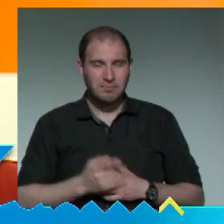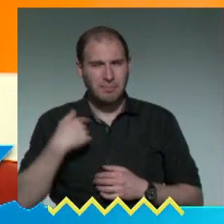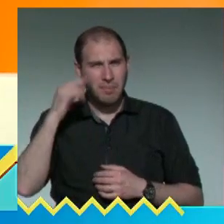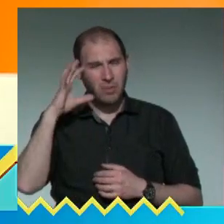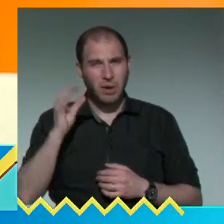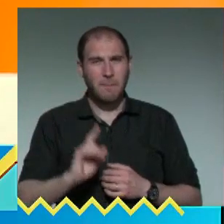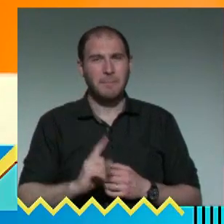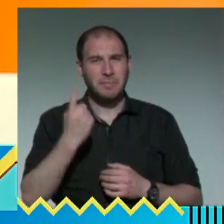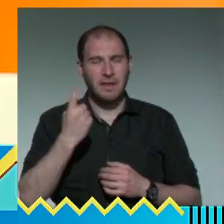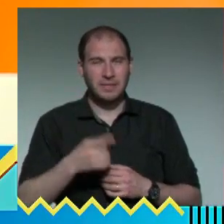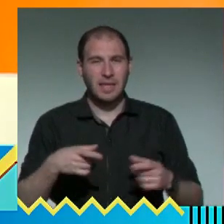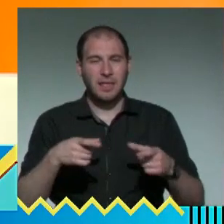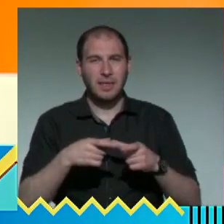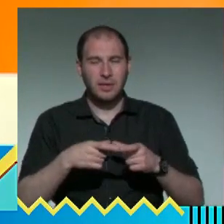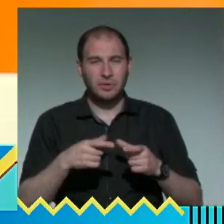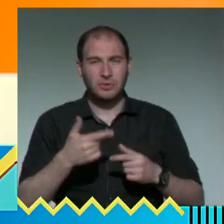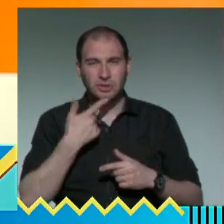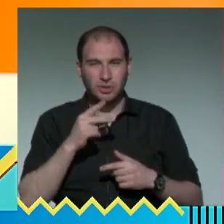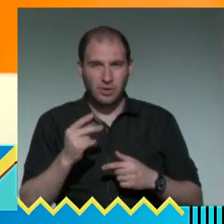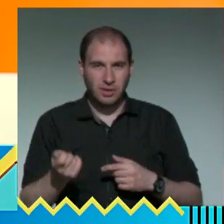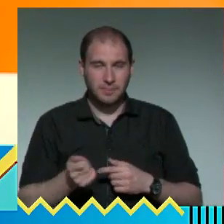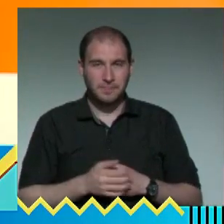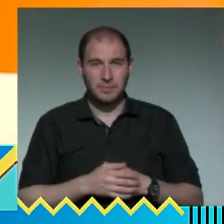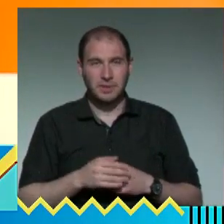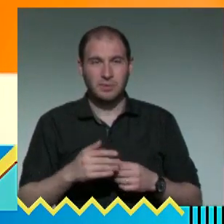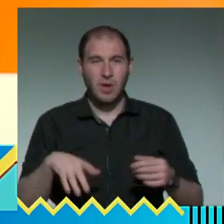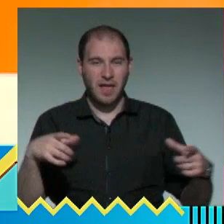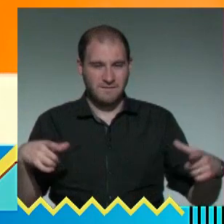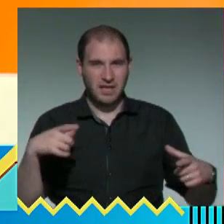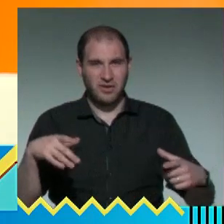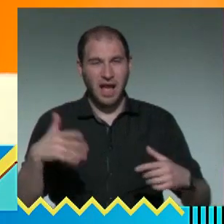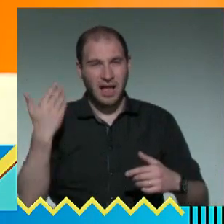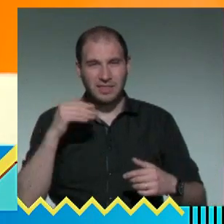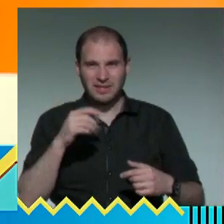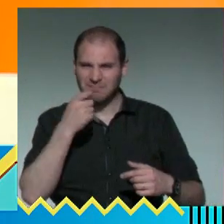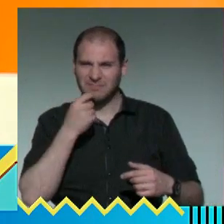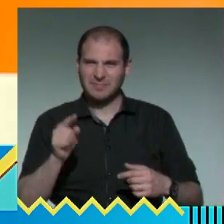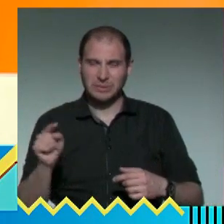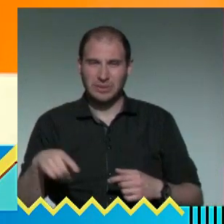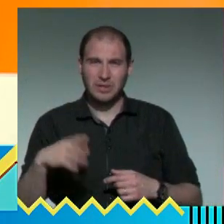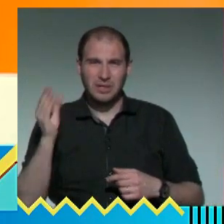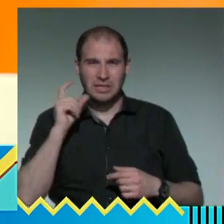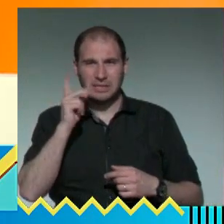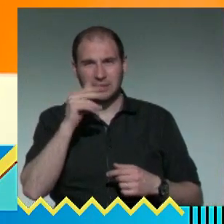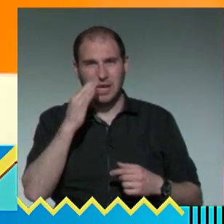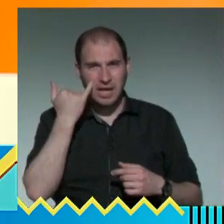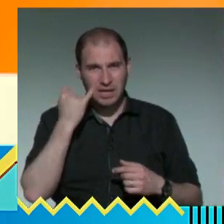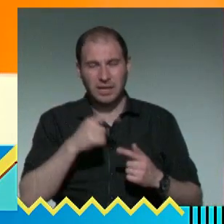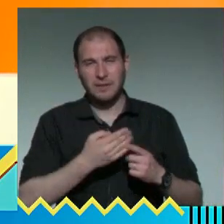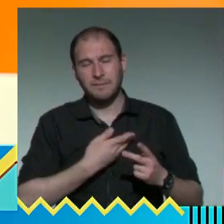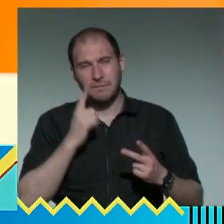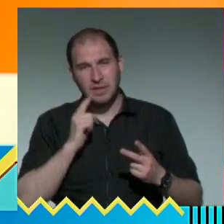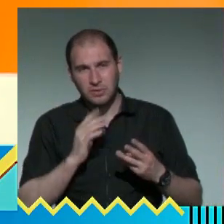cuando escuché por primera vez el disco de Soda Stereo en vinilo, lo trajo mi primo, no me gustó. O sea, yo escuchaba a Charlie,